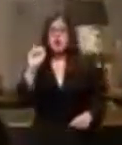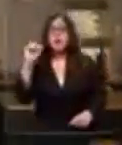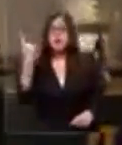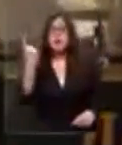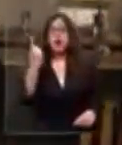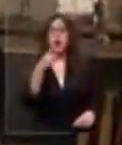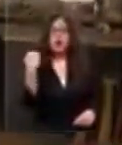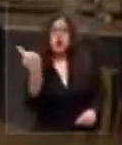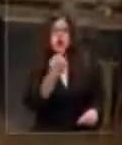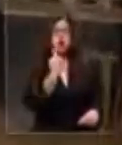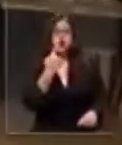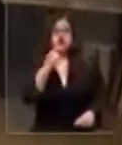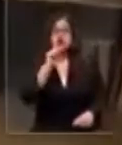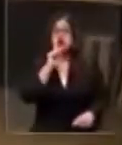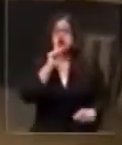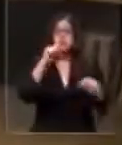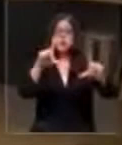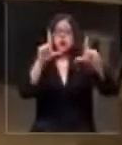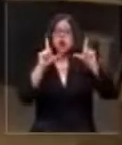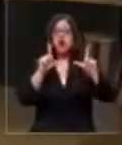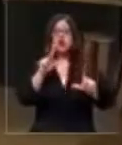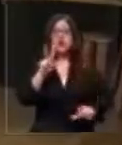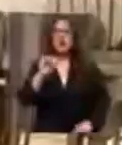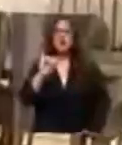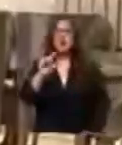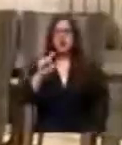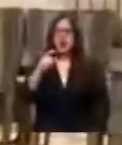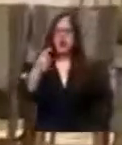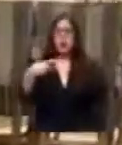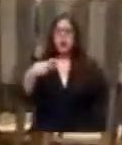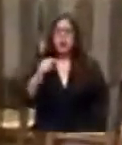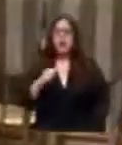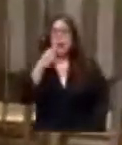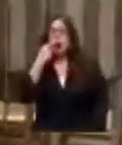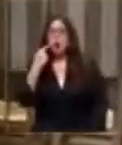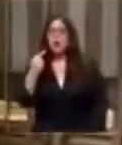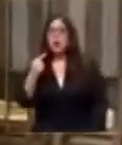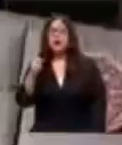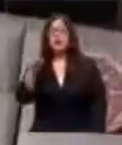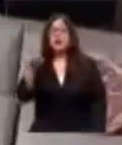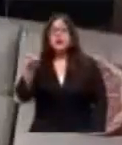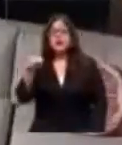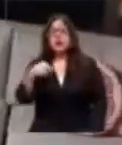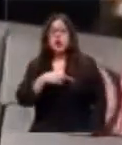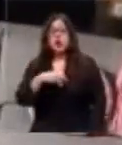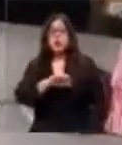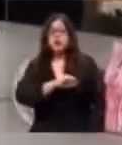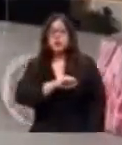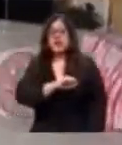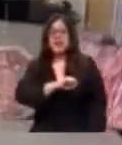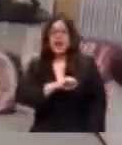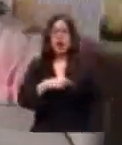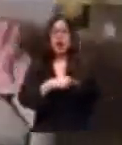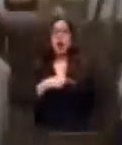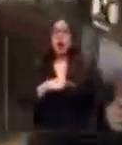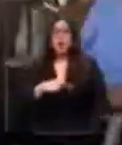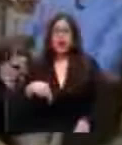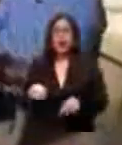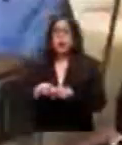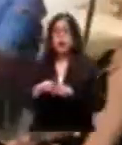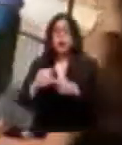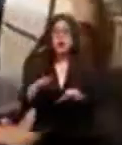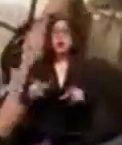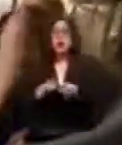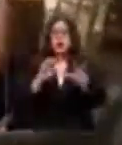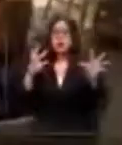la teleserie donde Benjamín Vicuña es el protagonista. Su personaje, Santiago, es desahuciado en los primeros capítulos, lo que